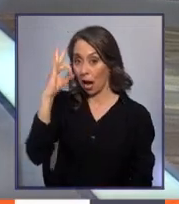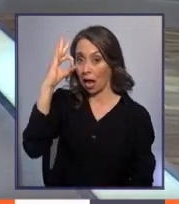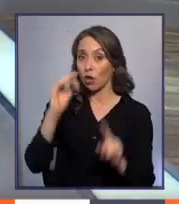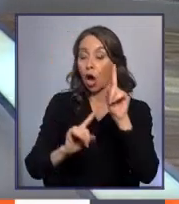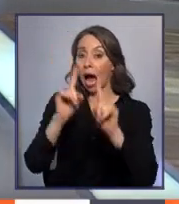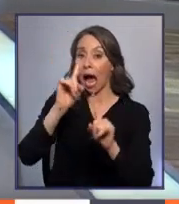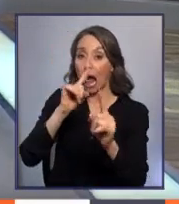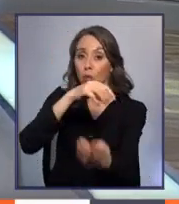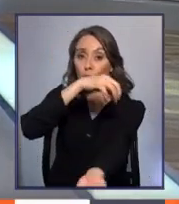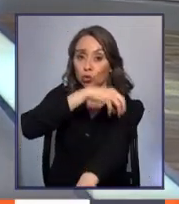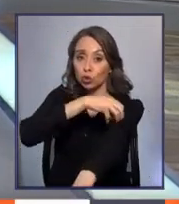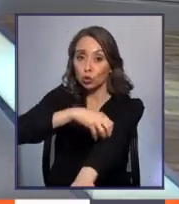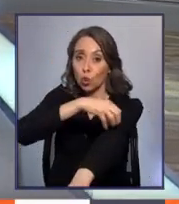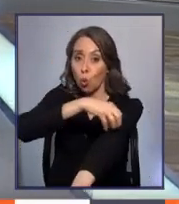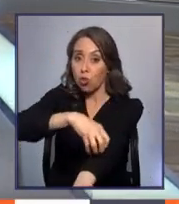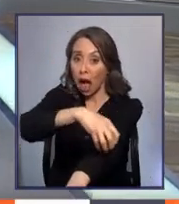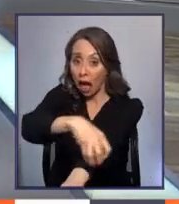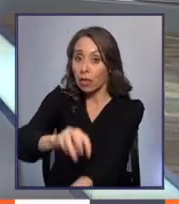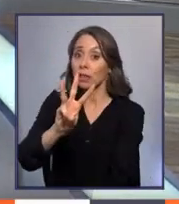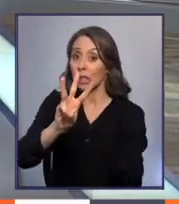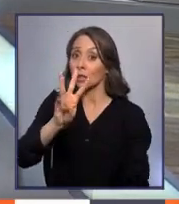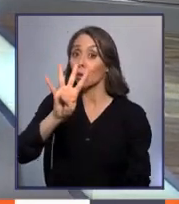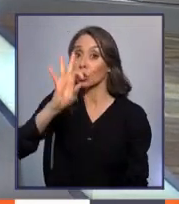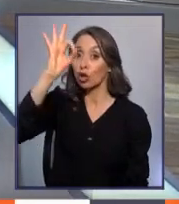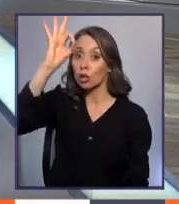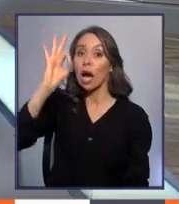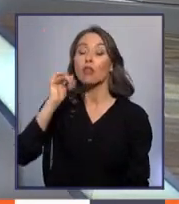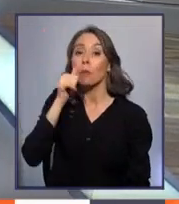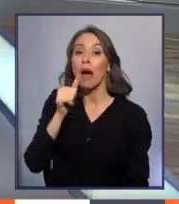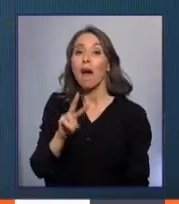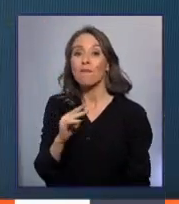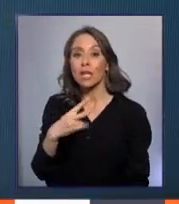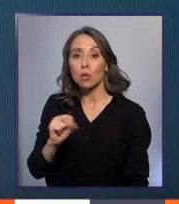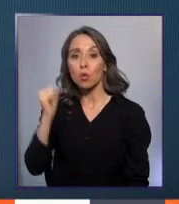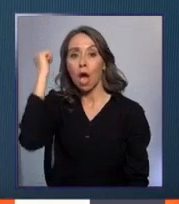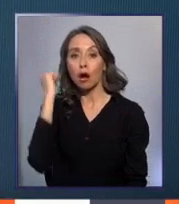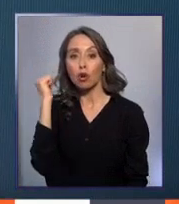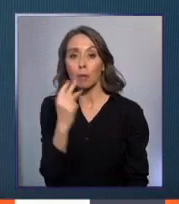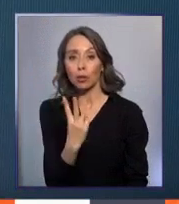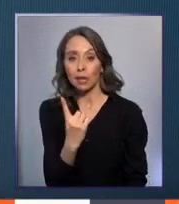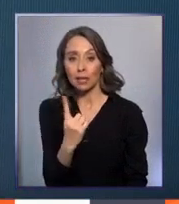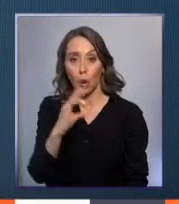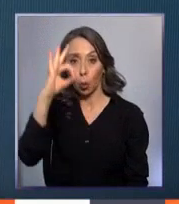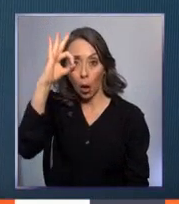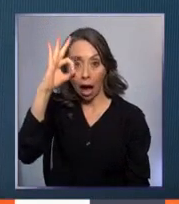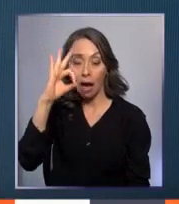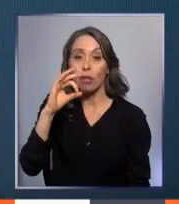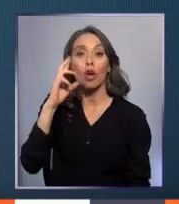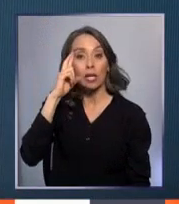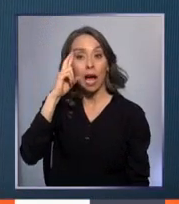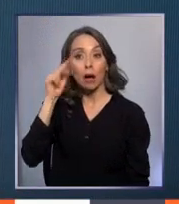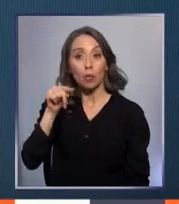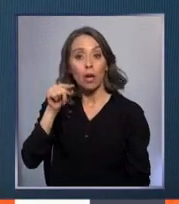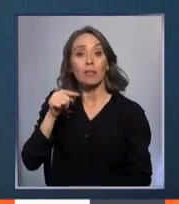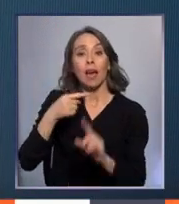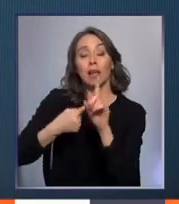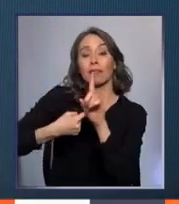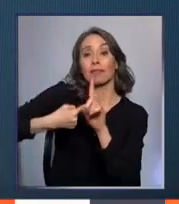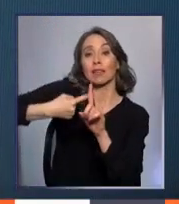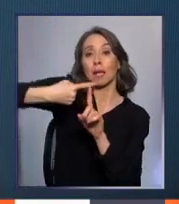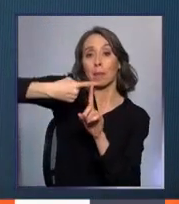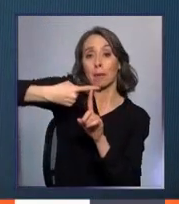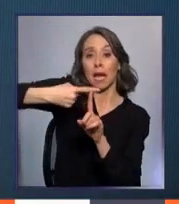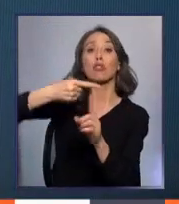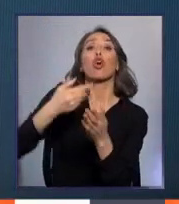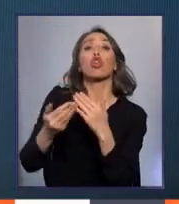algunas ciudades. 34 grados Mira. Podríamos esperar mañana en Vicuña, Copiapó con 31, porque recordemos que esta condición de altas temperaturas es desde la